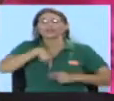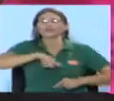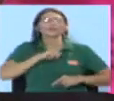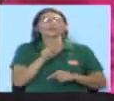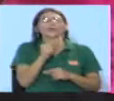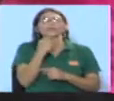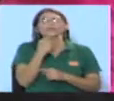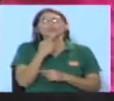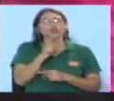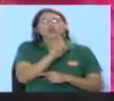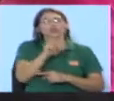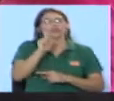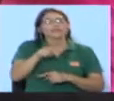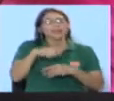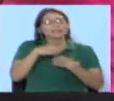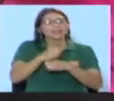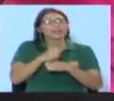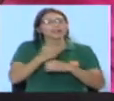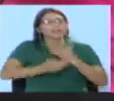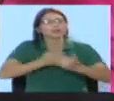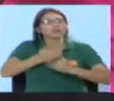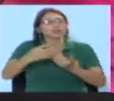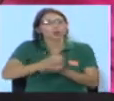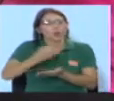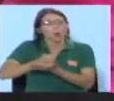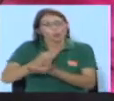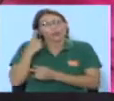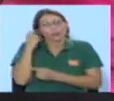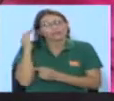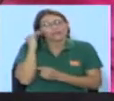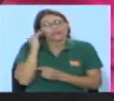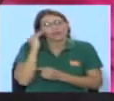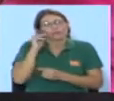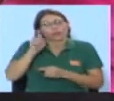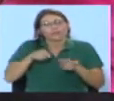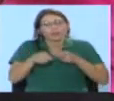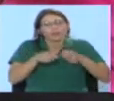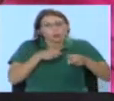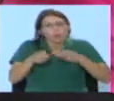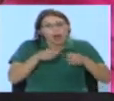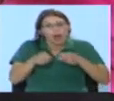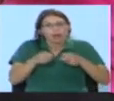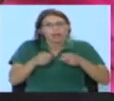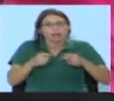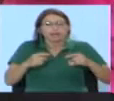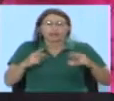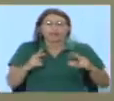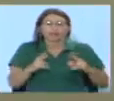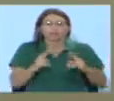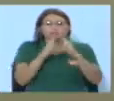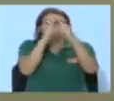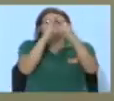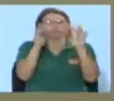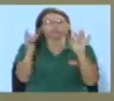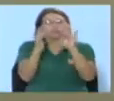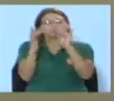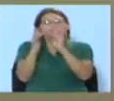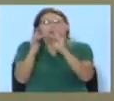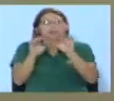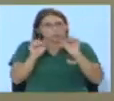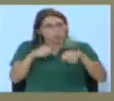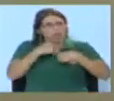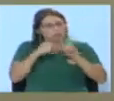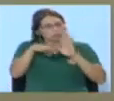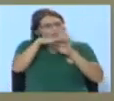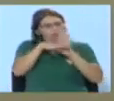cobro, porque también hay una sobrecarga en las redes que hay que de alguna forma regular. Por ejemplo, podría ser con políticas de uso justo de la red, que eso es